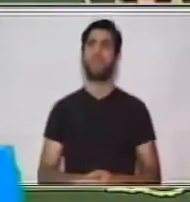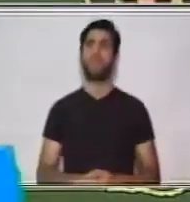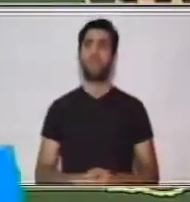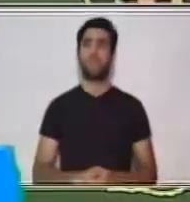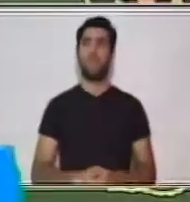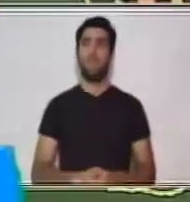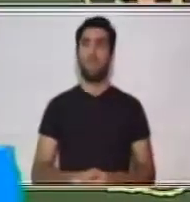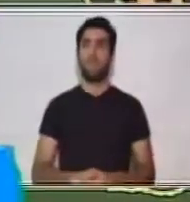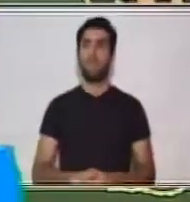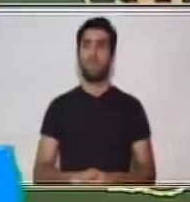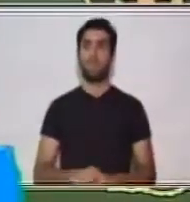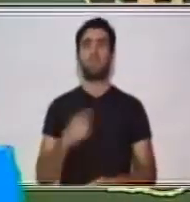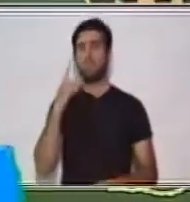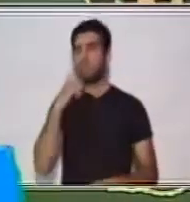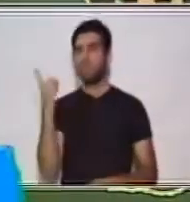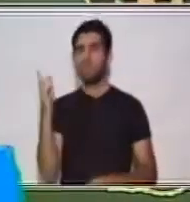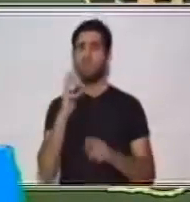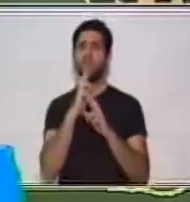¿Cuánto será?